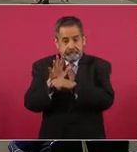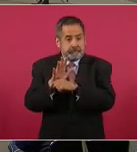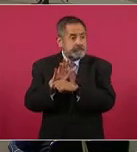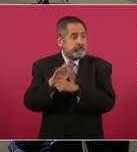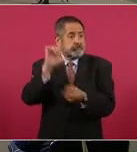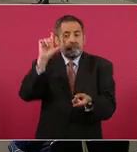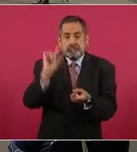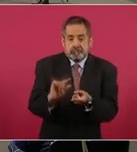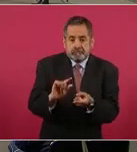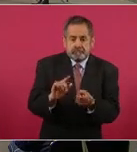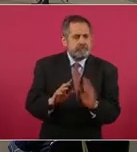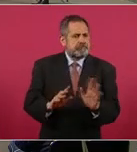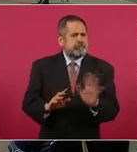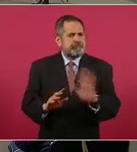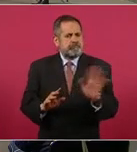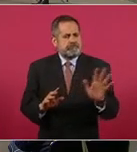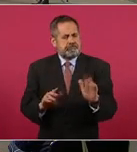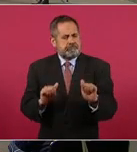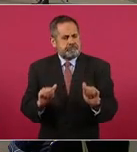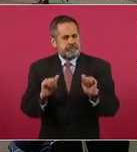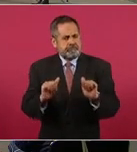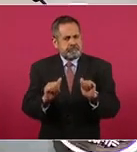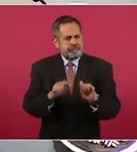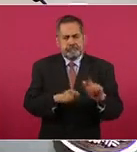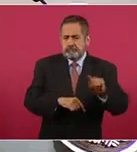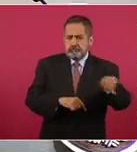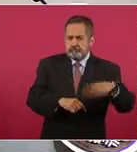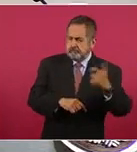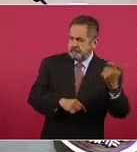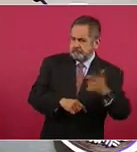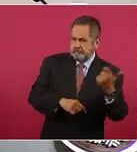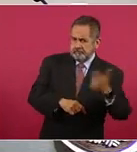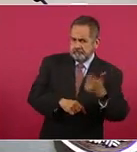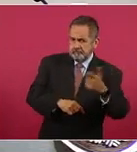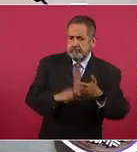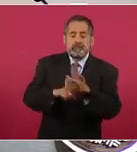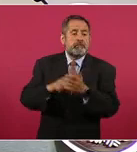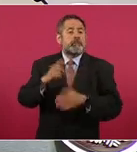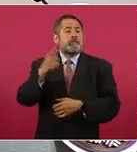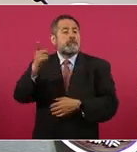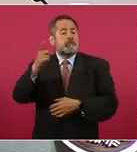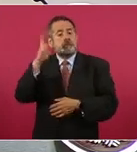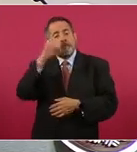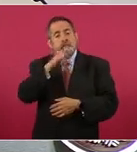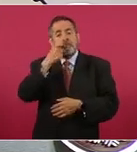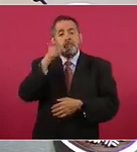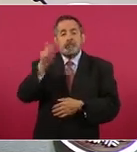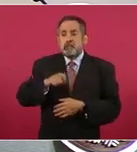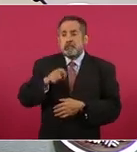nunca bajó a pesar de la pandemia y a pesar de la crisis de la guerra de Ucrania con Rusia. La siguiente, por favor.